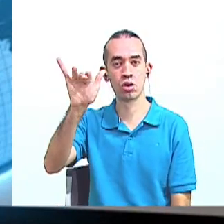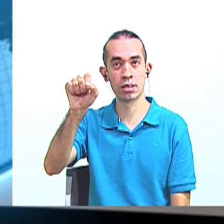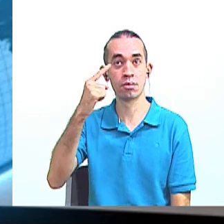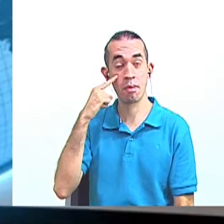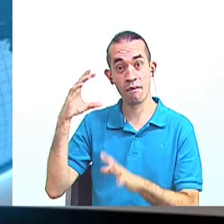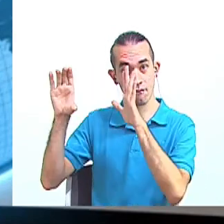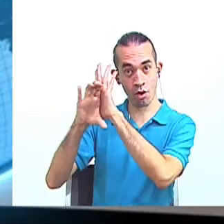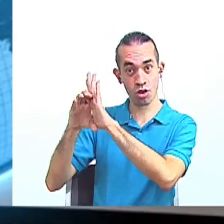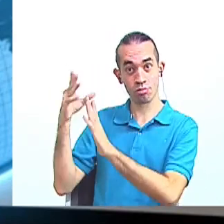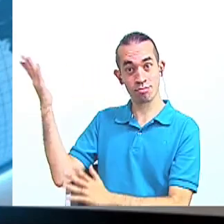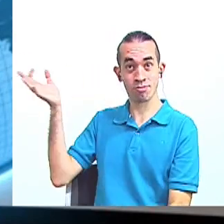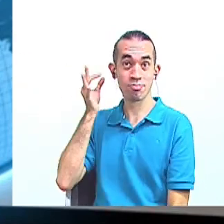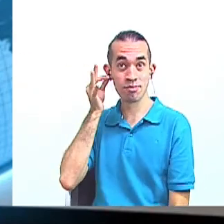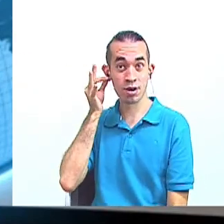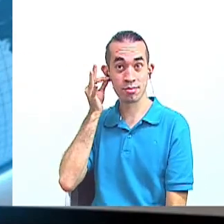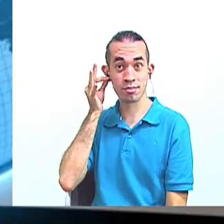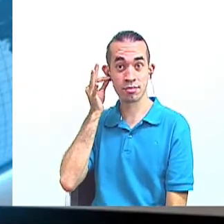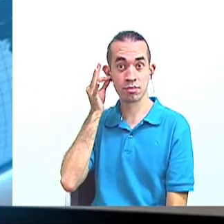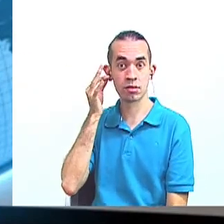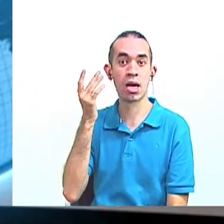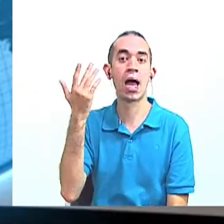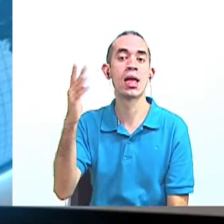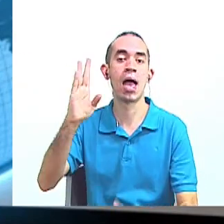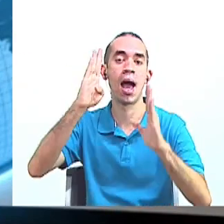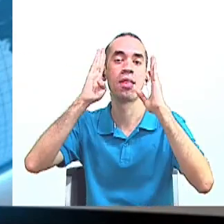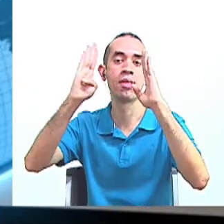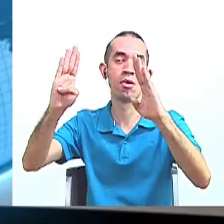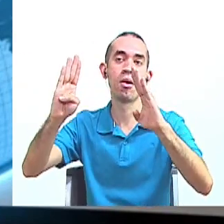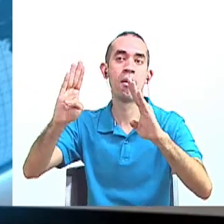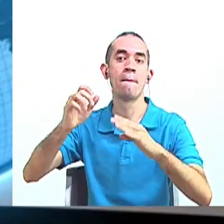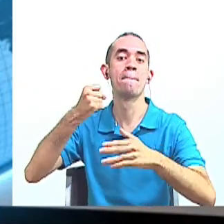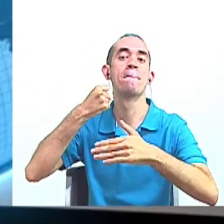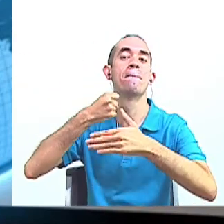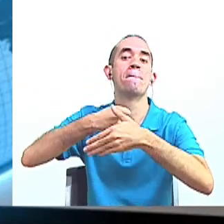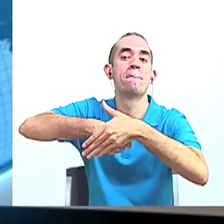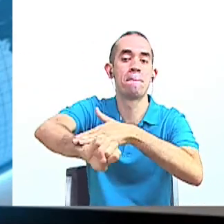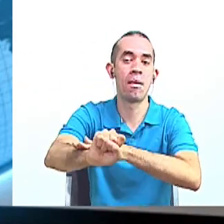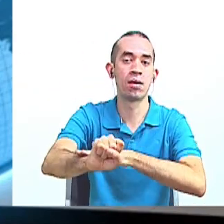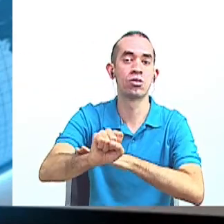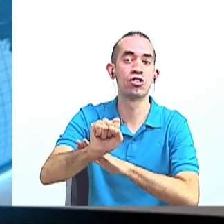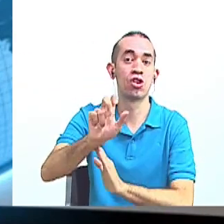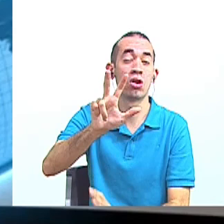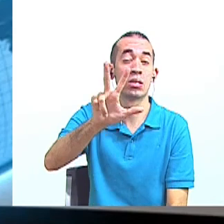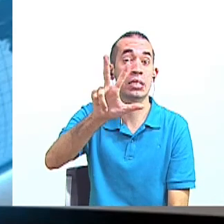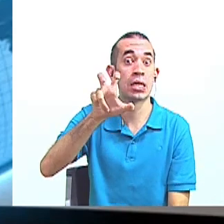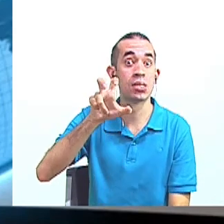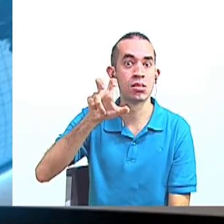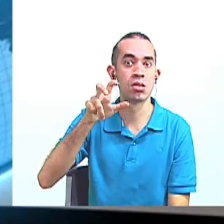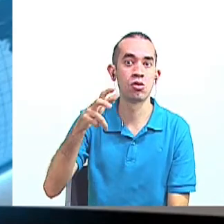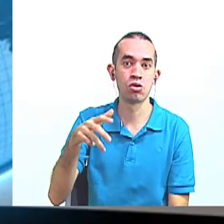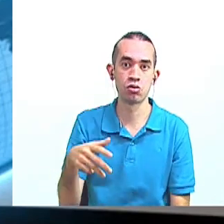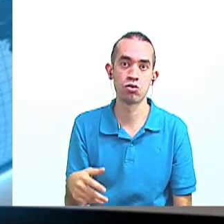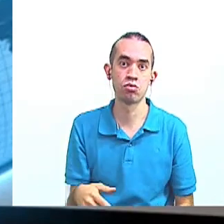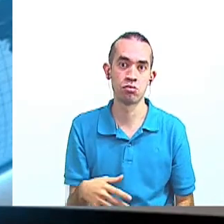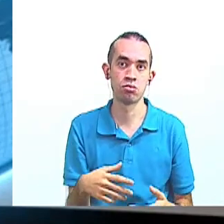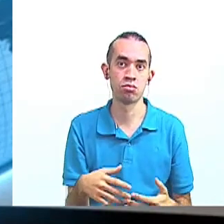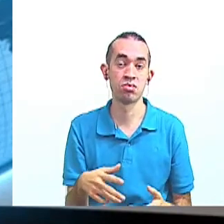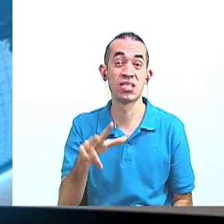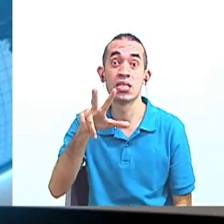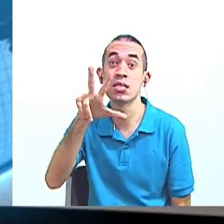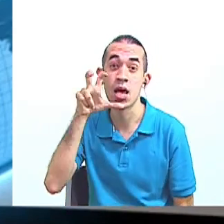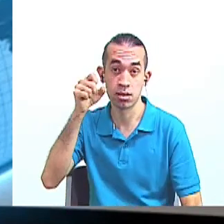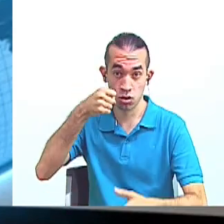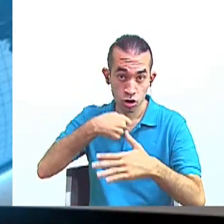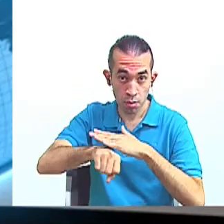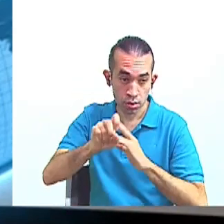tengo en pantalla, acaba de atender su parto número 300.